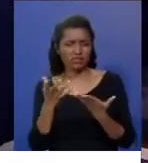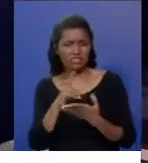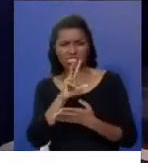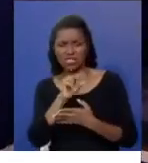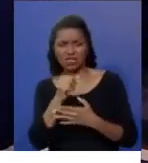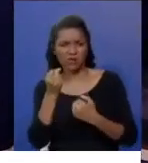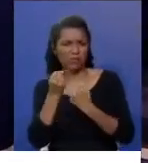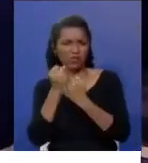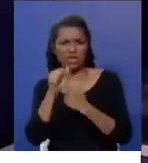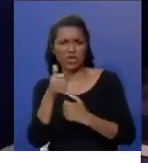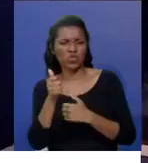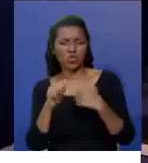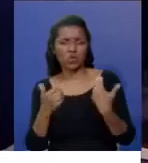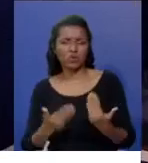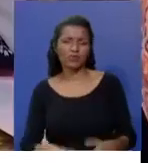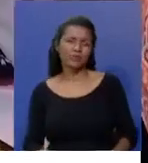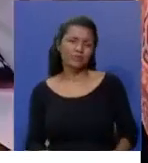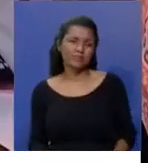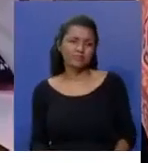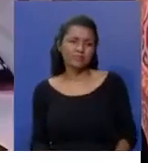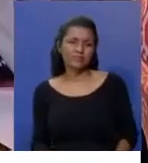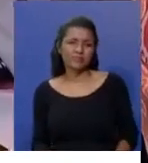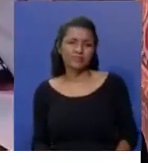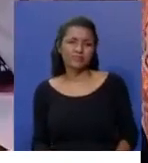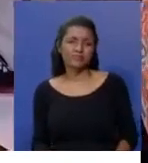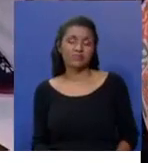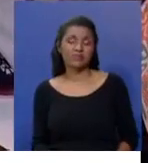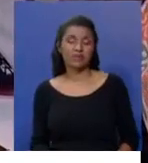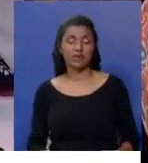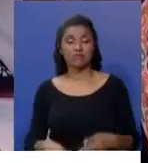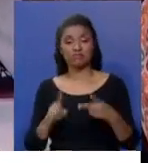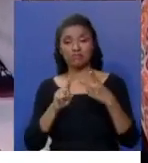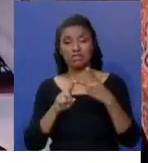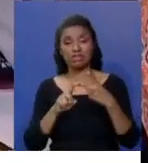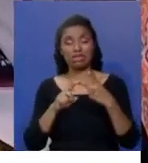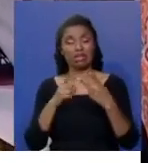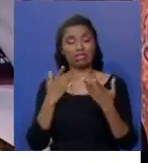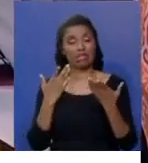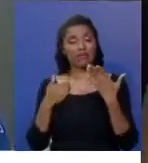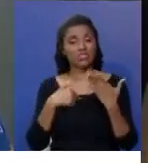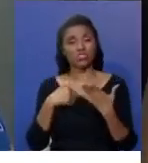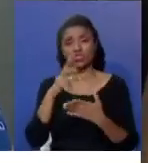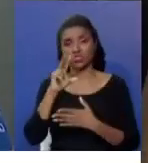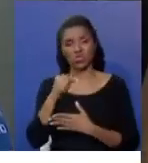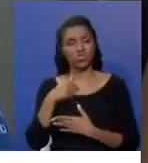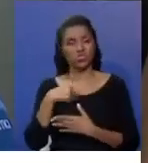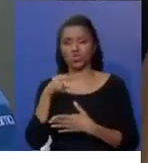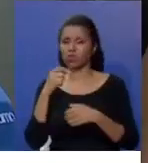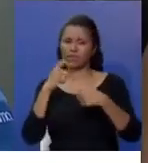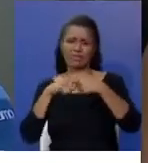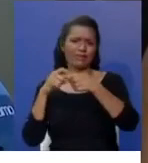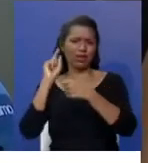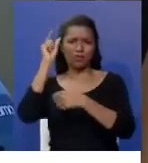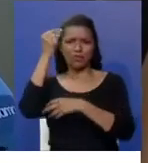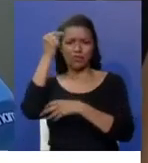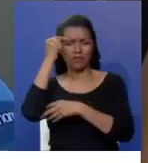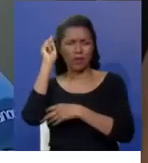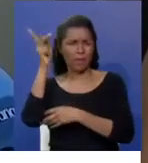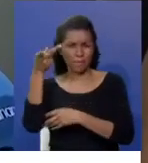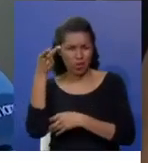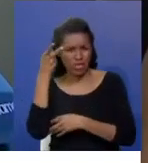¿apoyará alguno en particular? Ya tú lo dijiste, si la respuesta es no, no, yo no voy a aspirar a nada. Yo creo